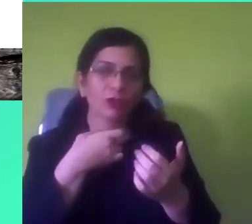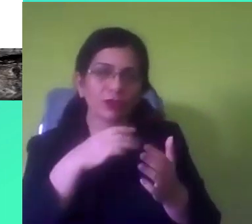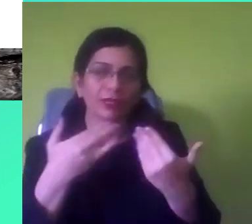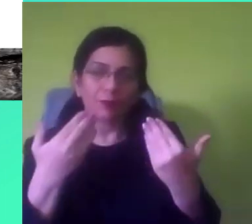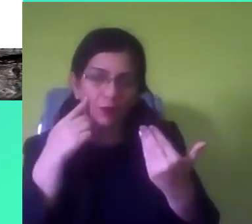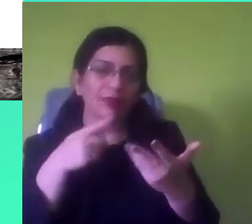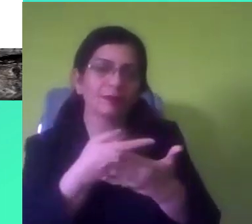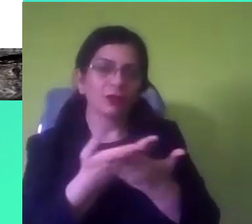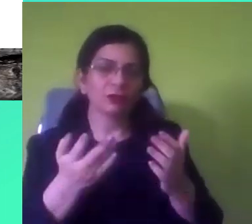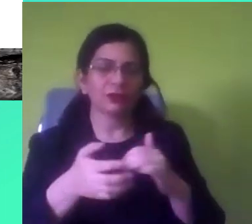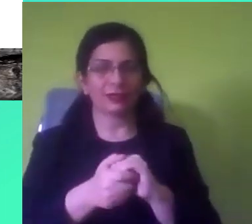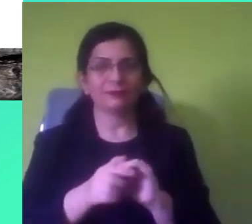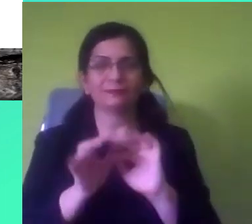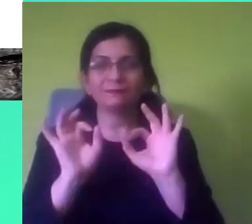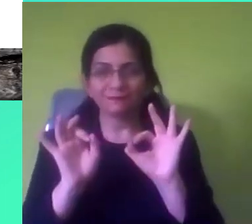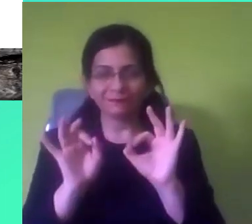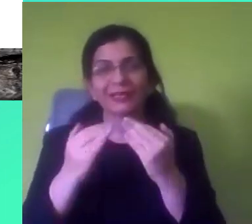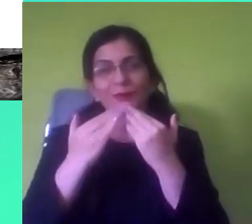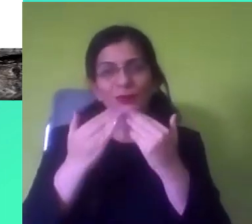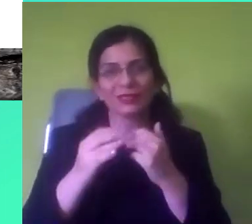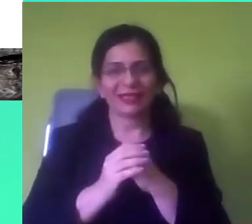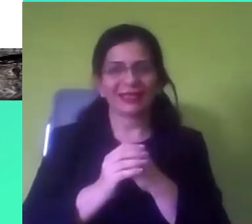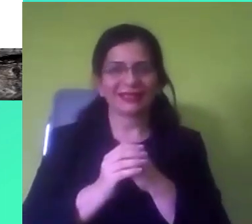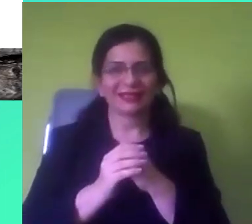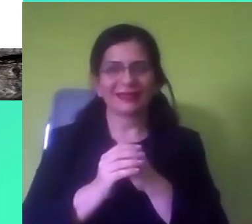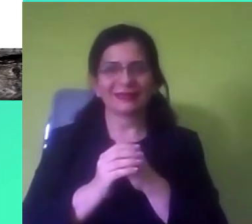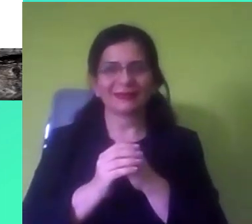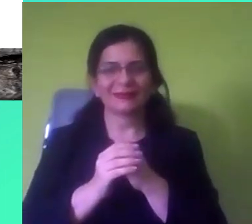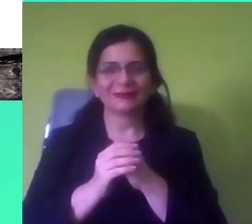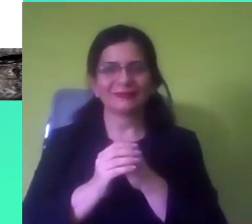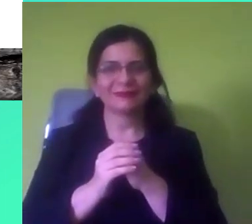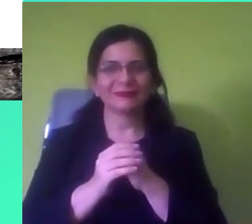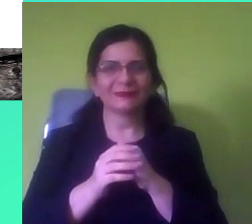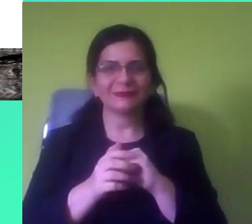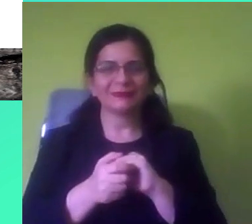preciséis con mayor detalle. Muchas gracias.